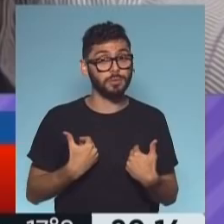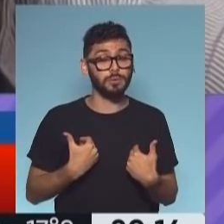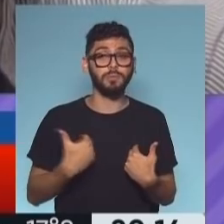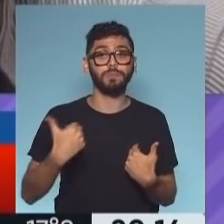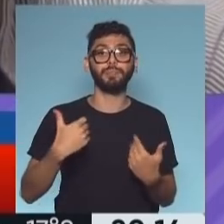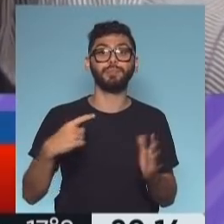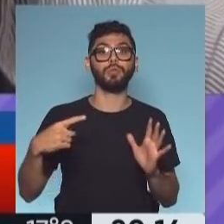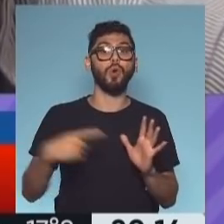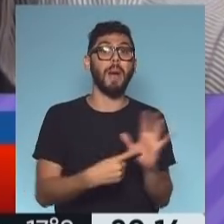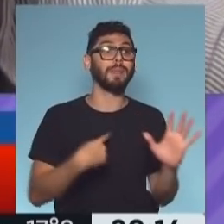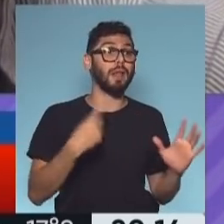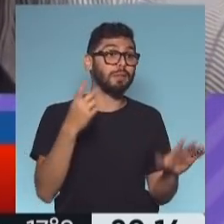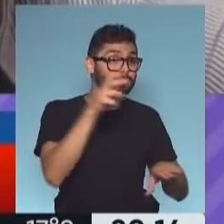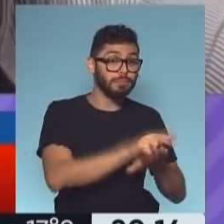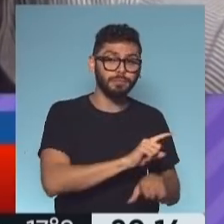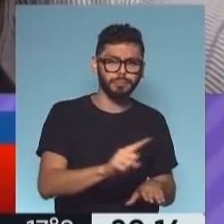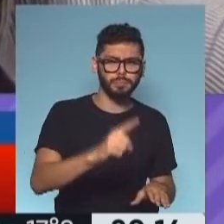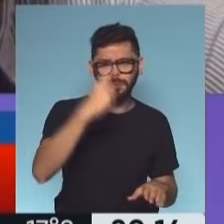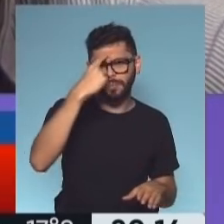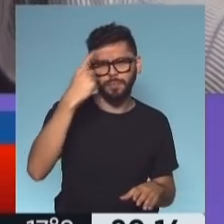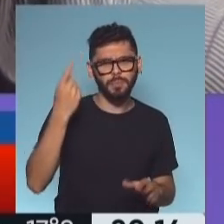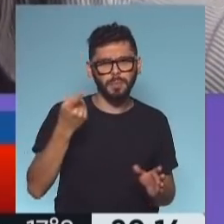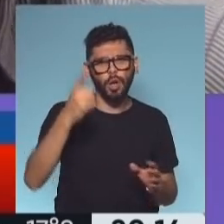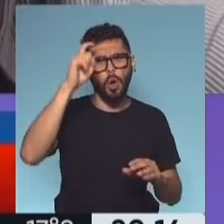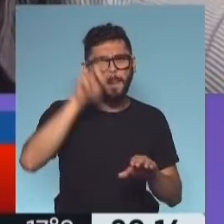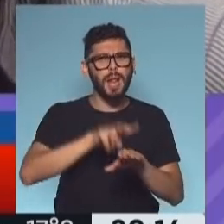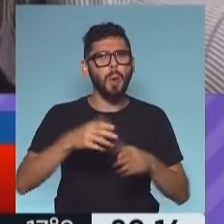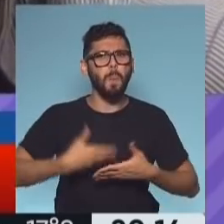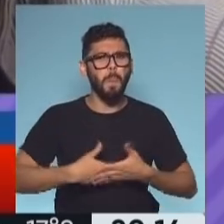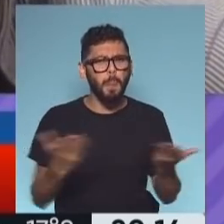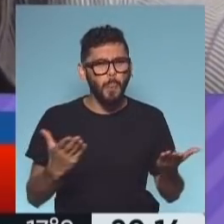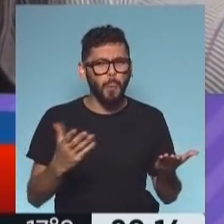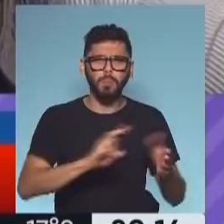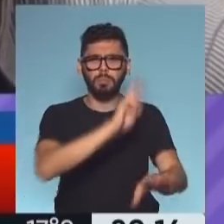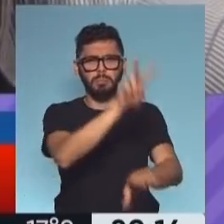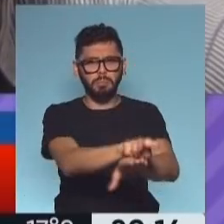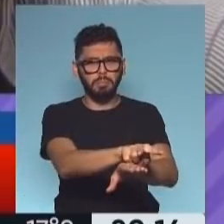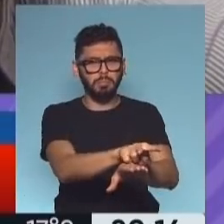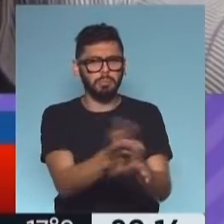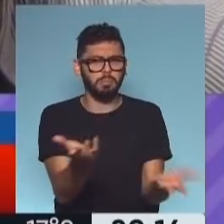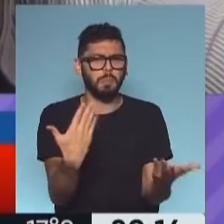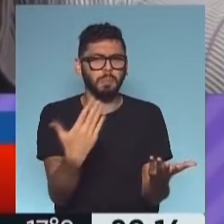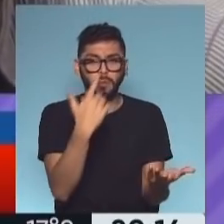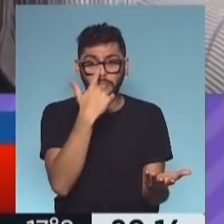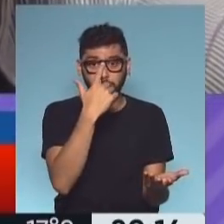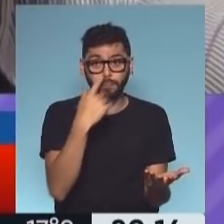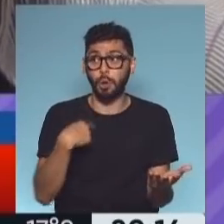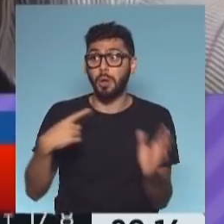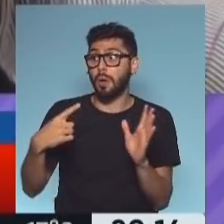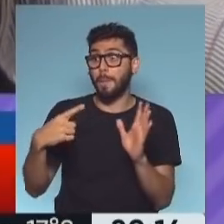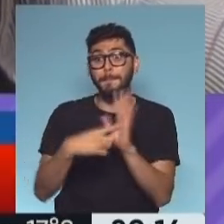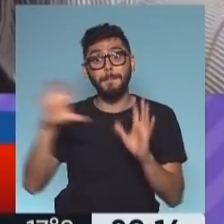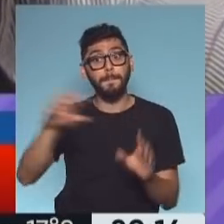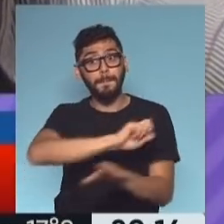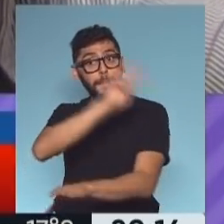Aires, uno se pregunta si los hospitales públicos de la ciudad tenían camas, podrían haber aceptado, porque recibimos muchos pacientes en la provincia de Buenos